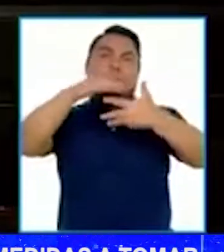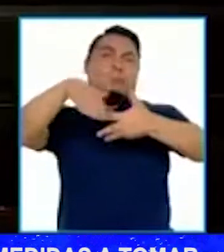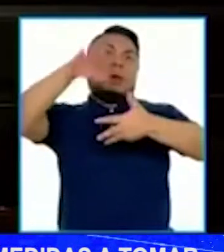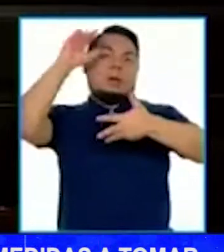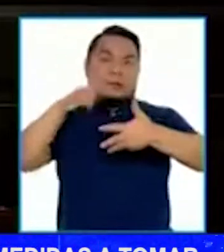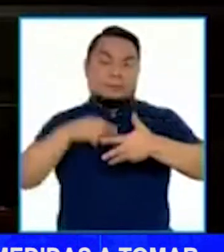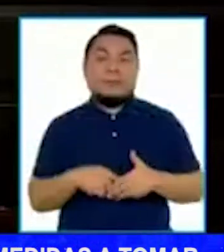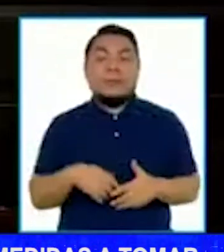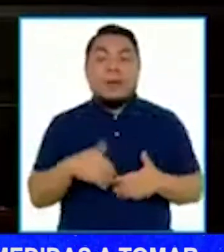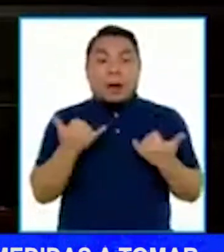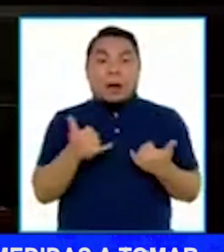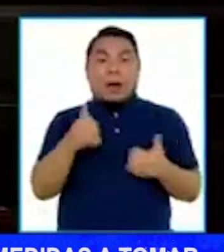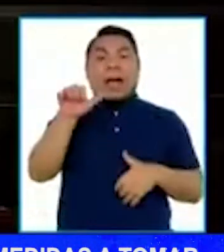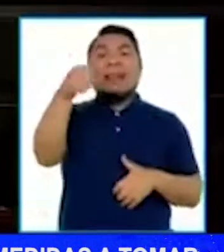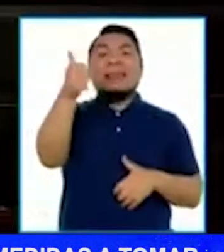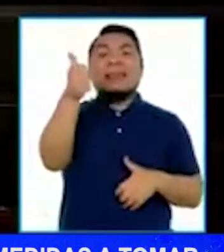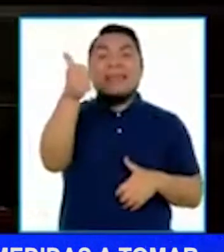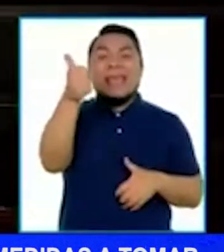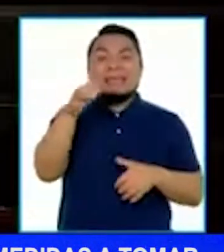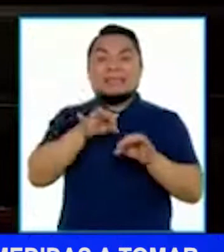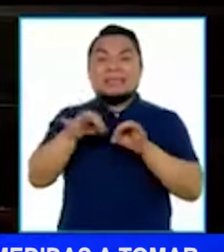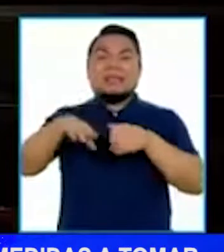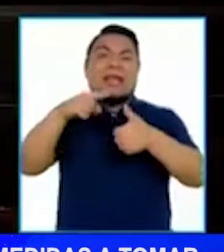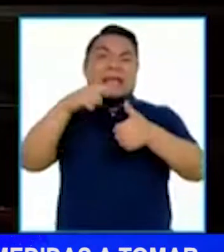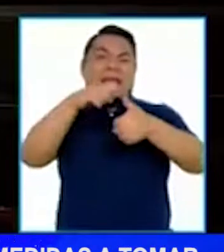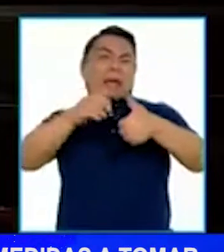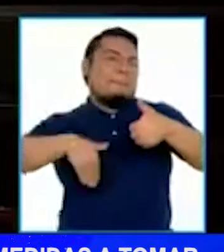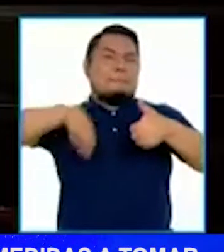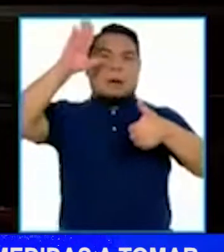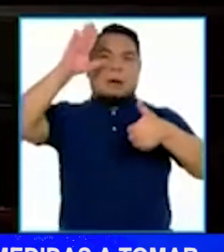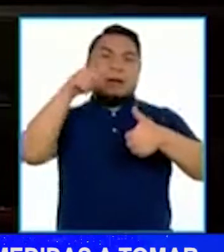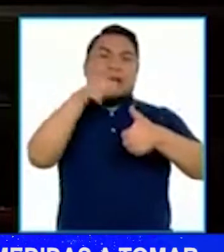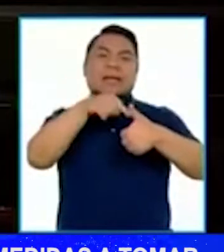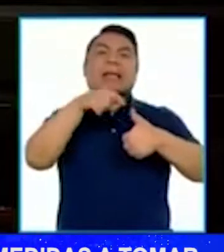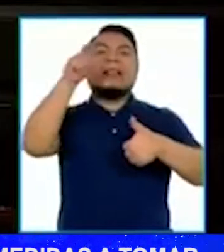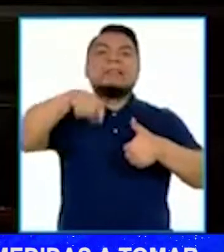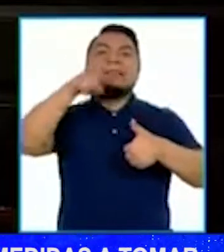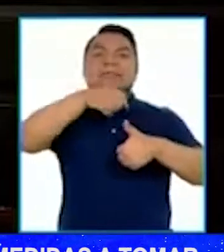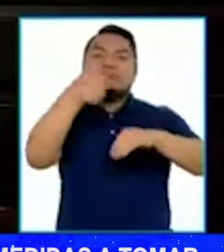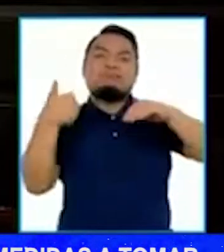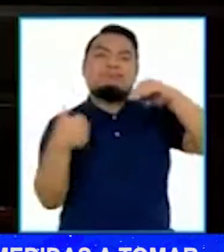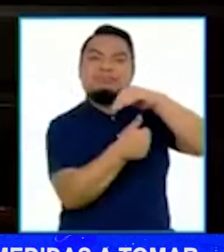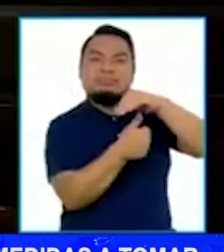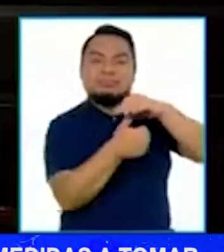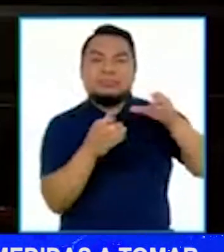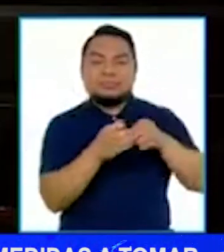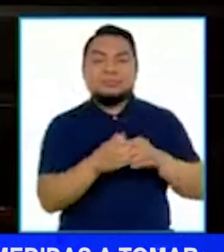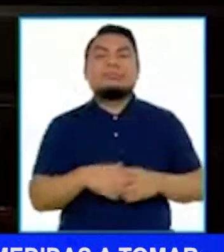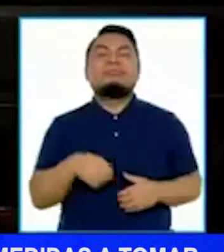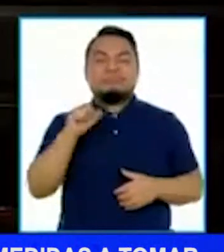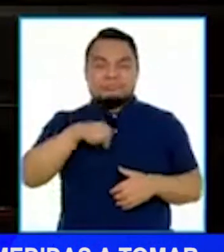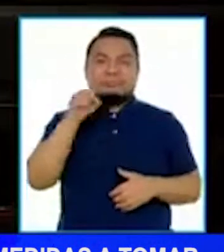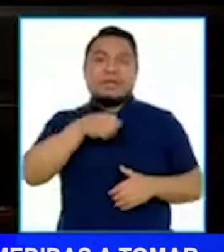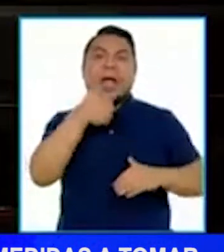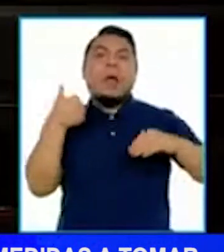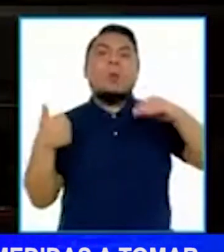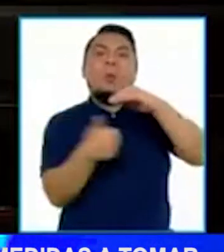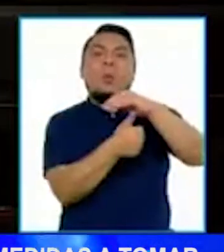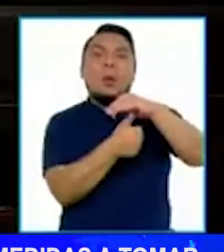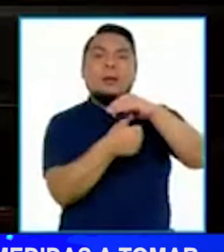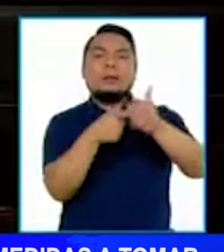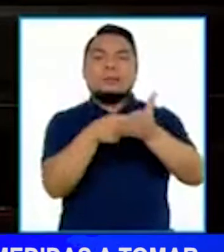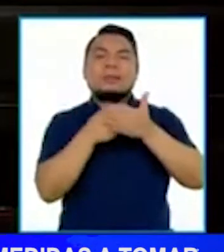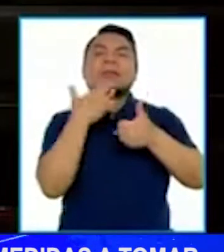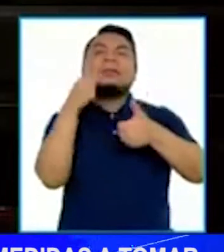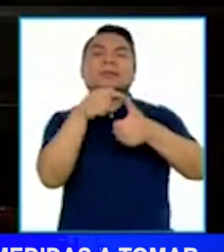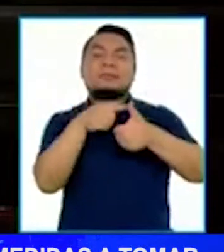10 regiones están en el grupo extremo, lo que exige confinamiento, es decir, cuarentena.